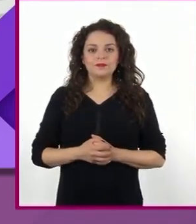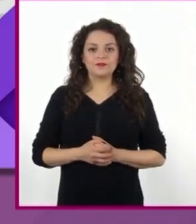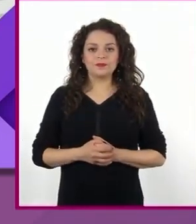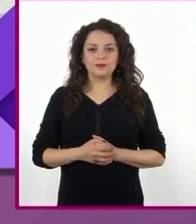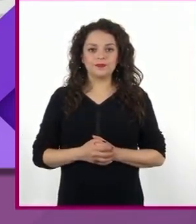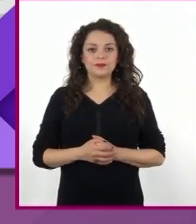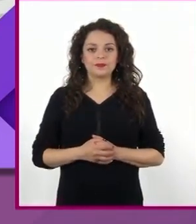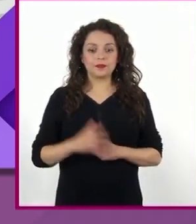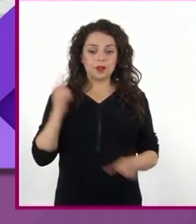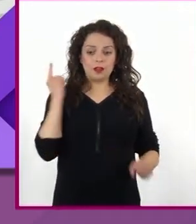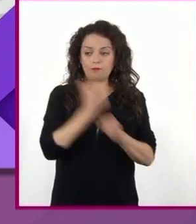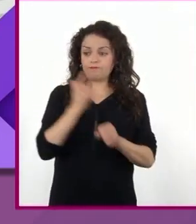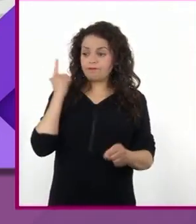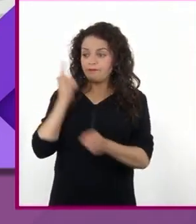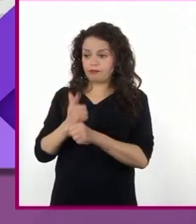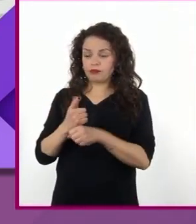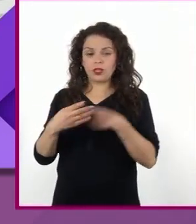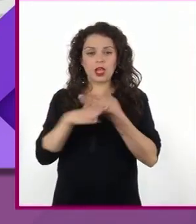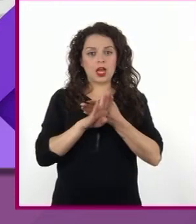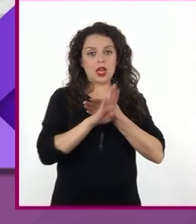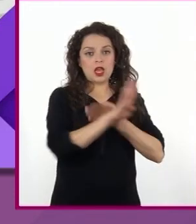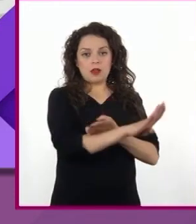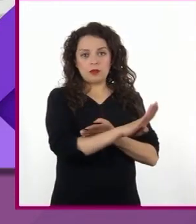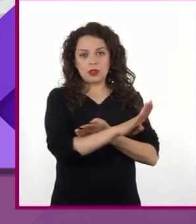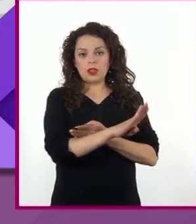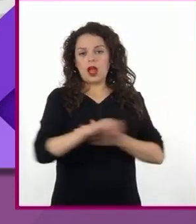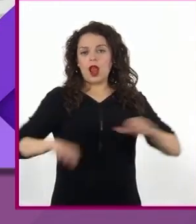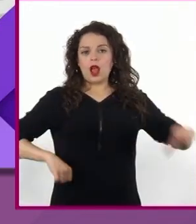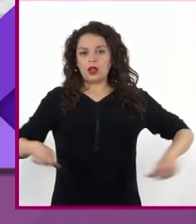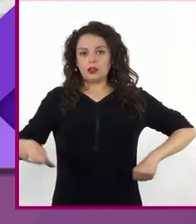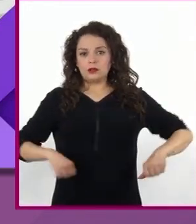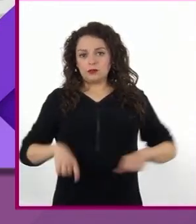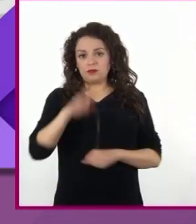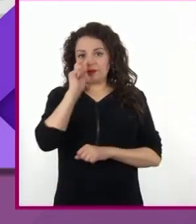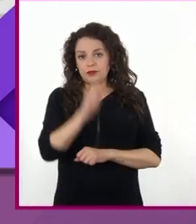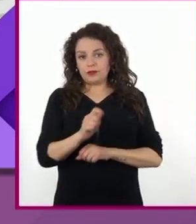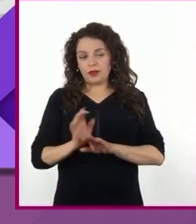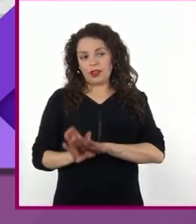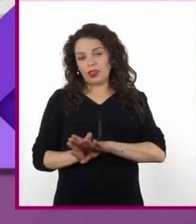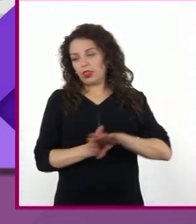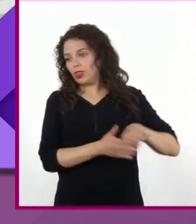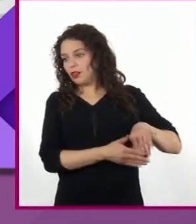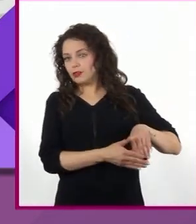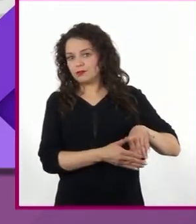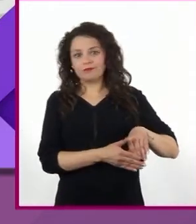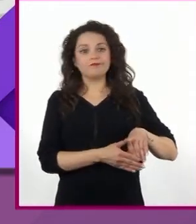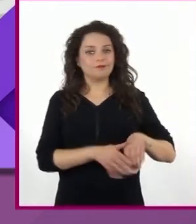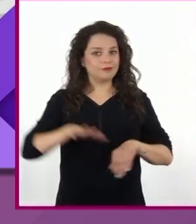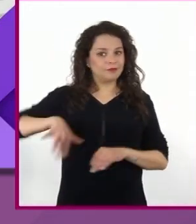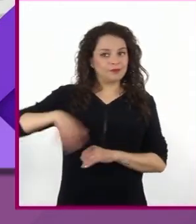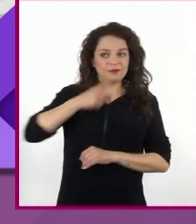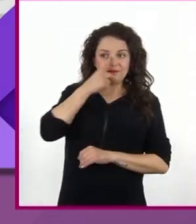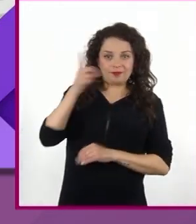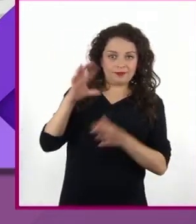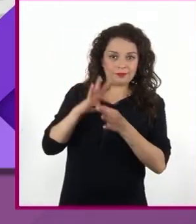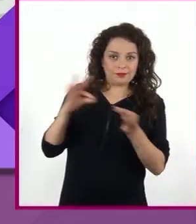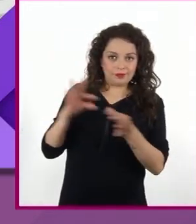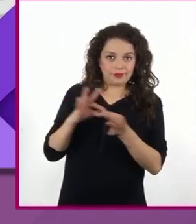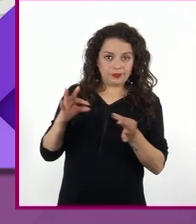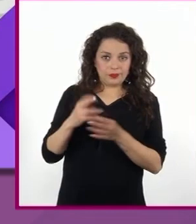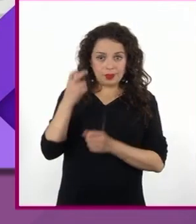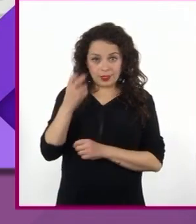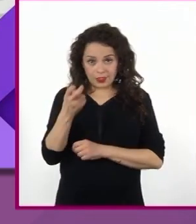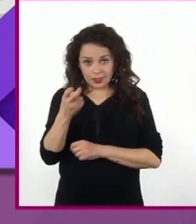Identificar y evitar actitudes, así como prácticas que propician la exclusión. Como se explicó, la cultura incluyente